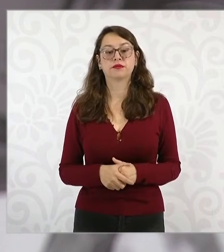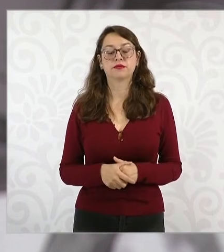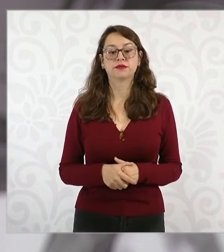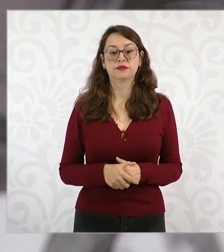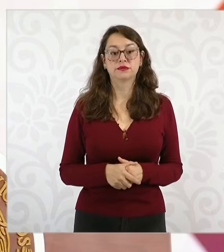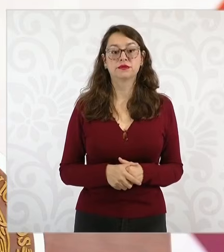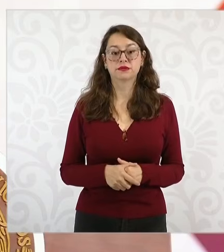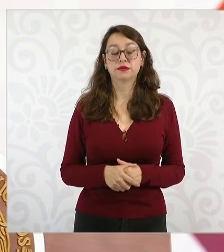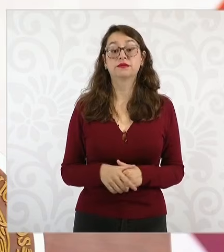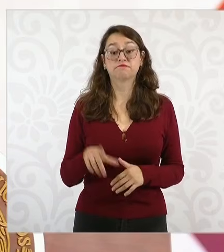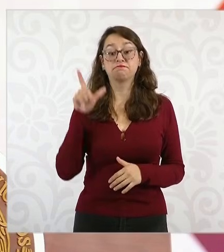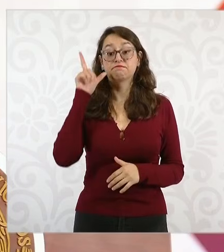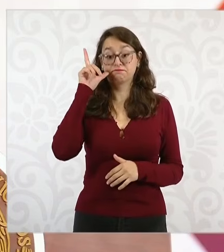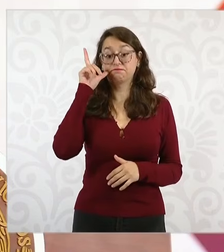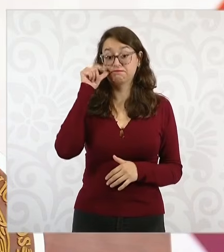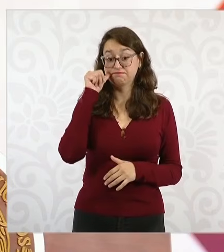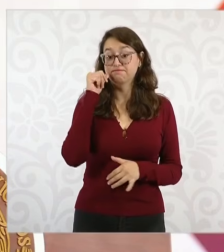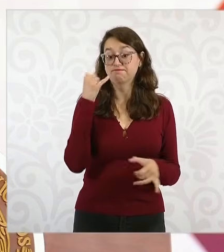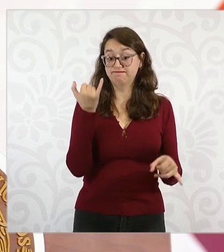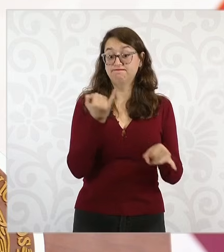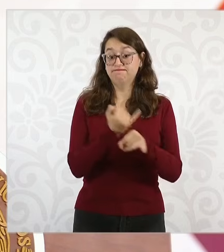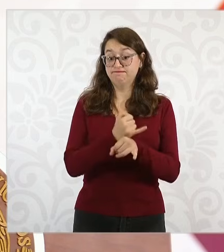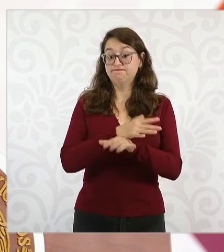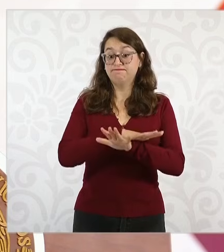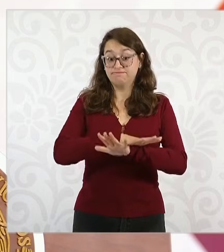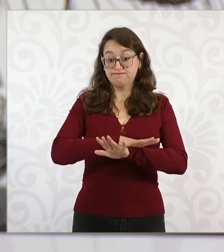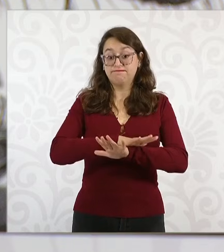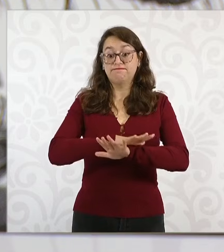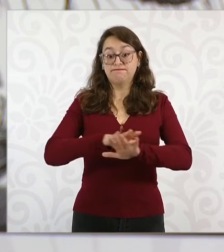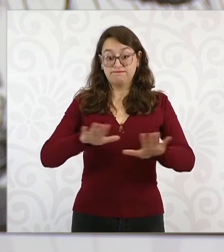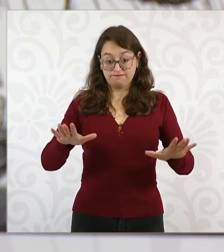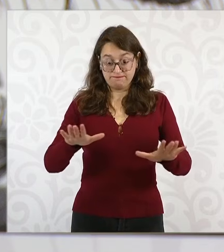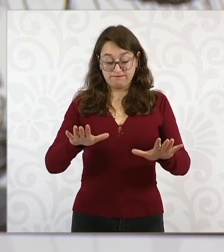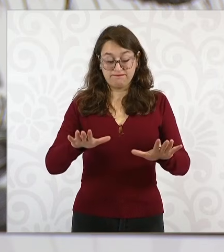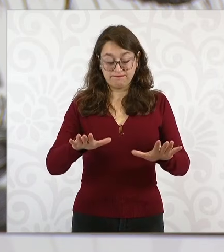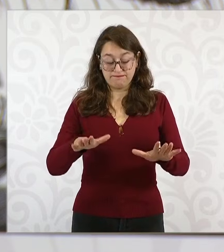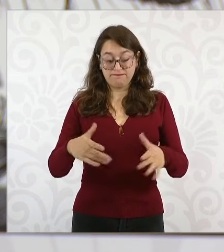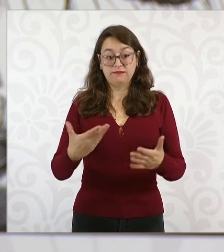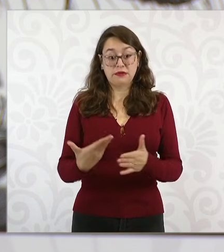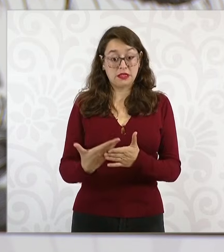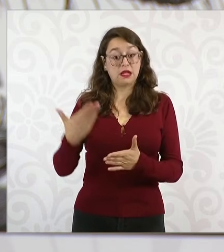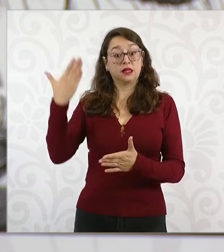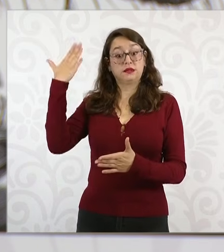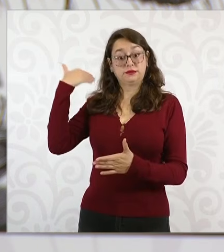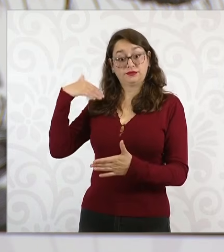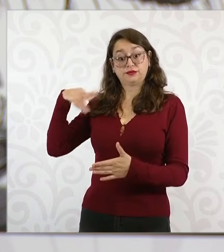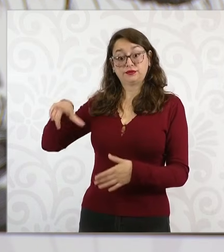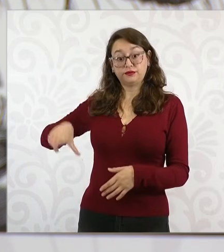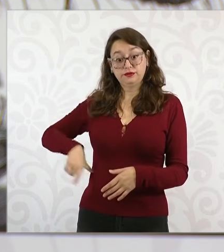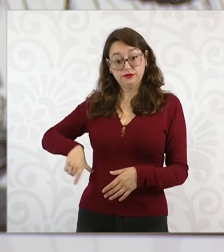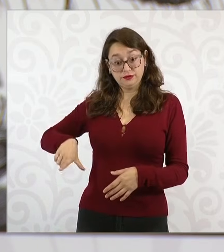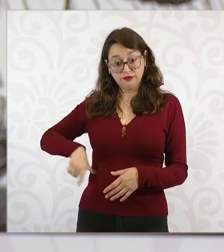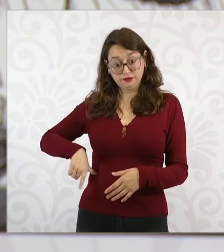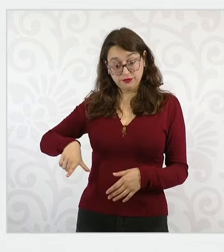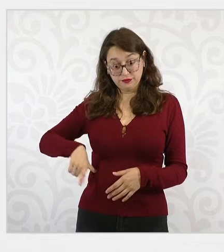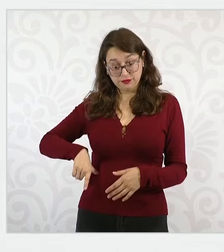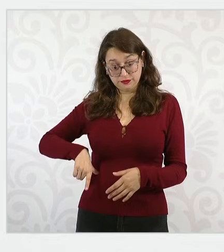Entonces, vamos a dar a conocer mañana qué fue lo que dijo entonces el fiscal Gertz